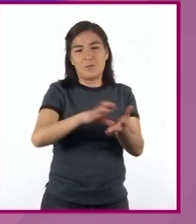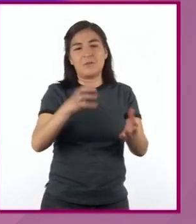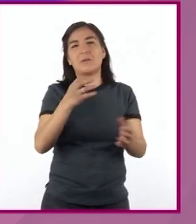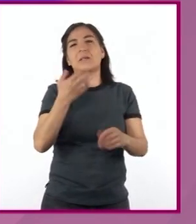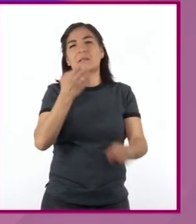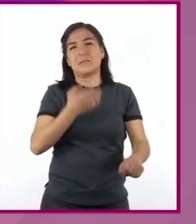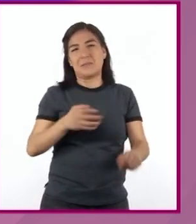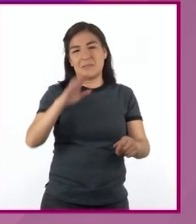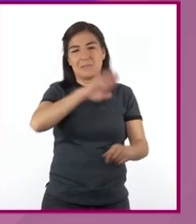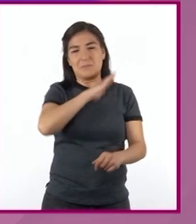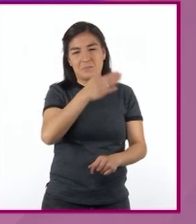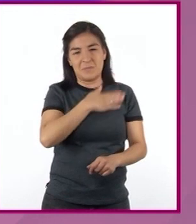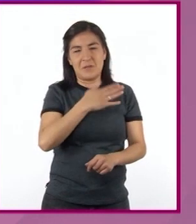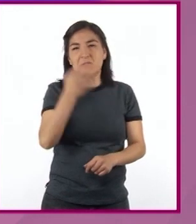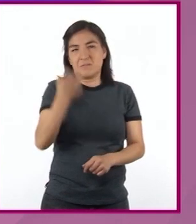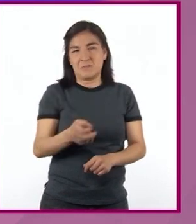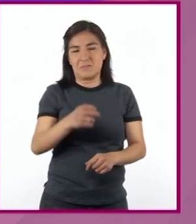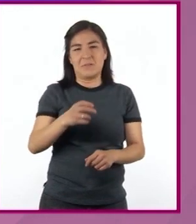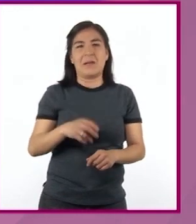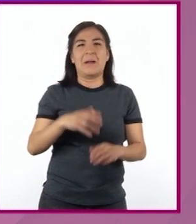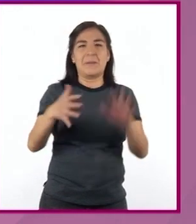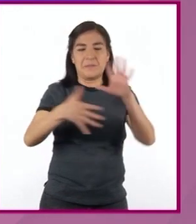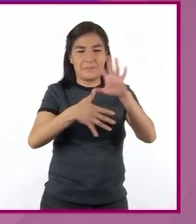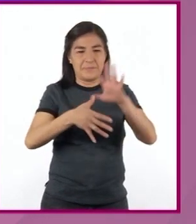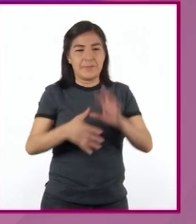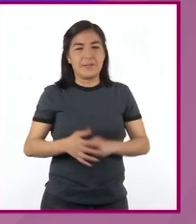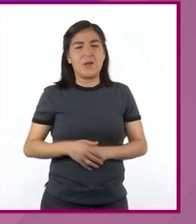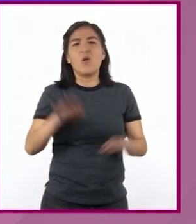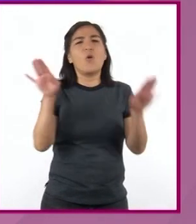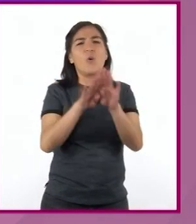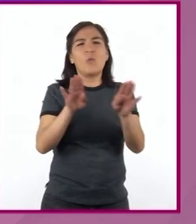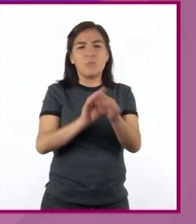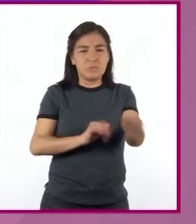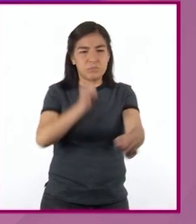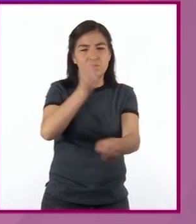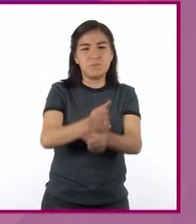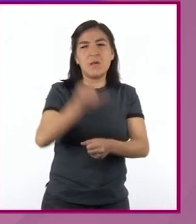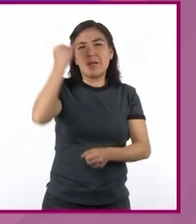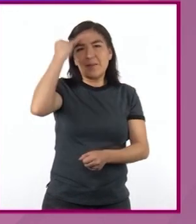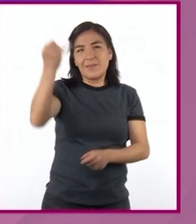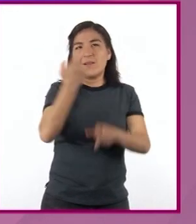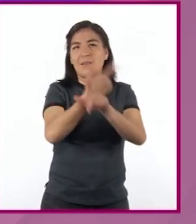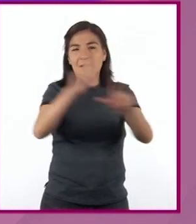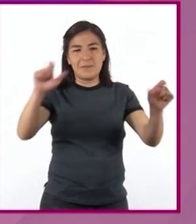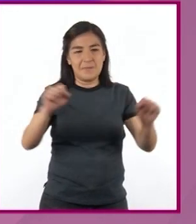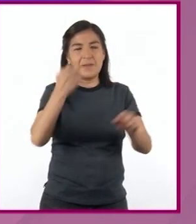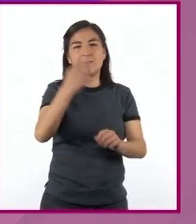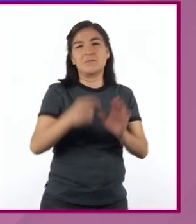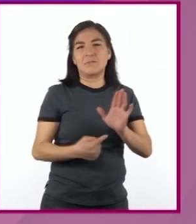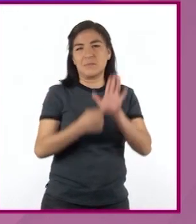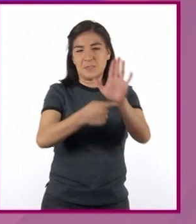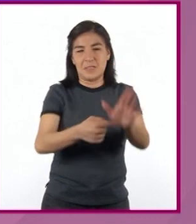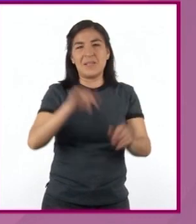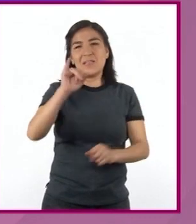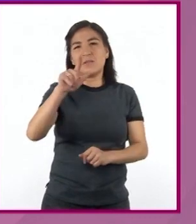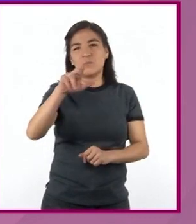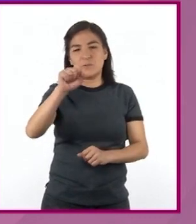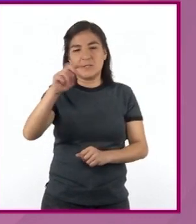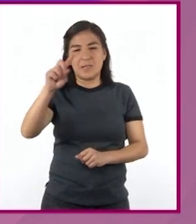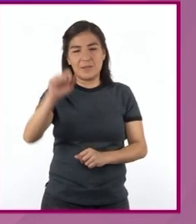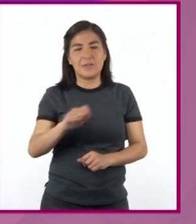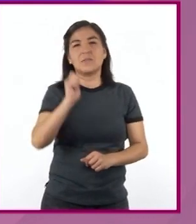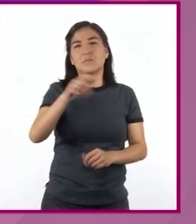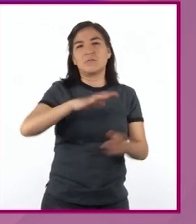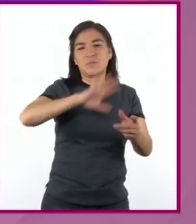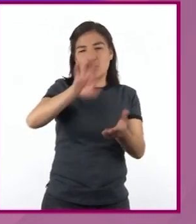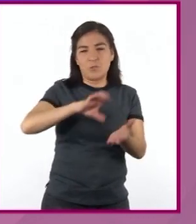América? ¿Cómo llegaron las ideas liberales e ilustradas a las colonias de España en